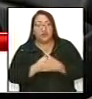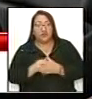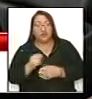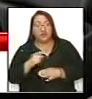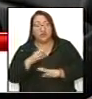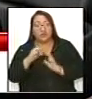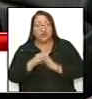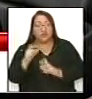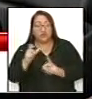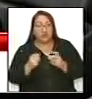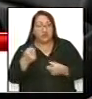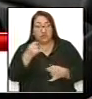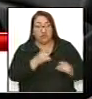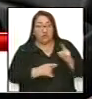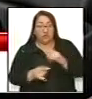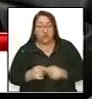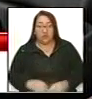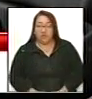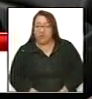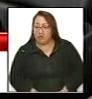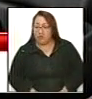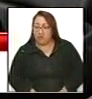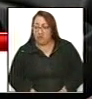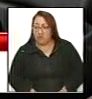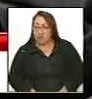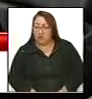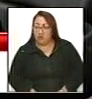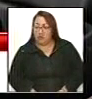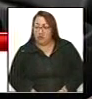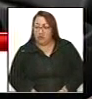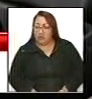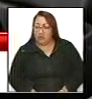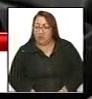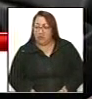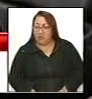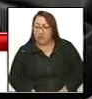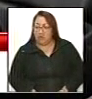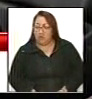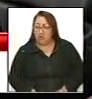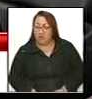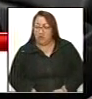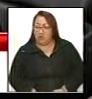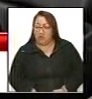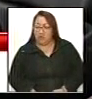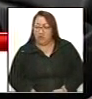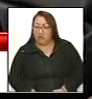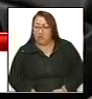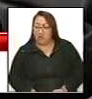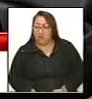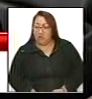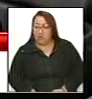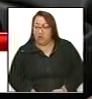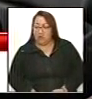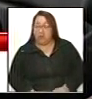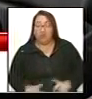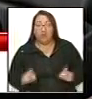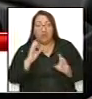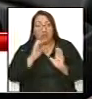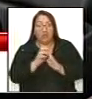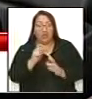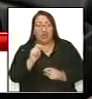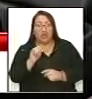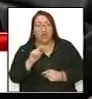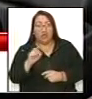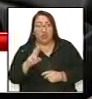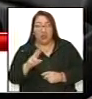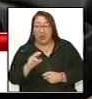al consumidor, también debería implementarse un concilia fácil, pero en el ámbito del derecho de autor. Es decir, por ejemplo, el titular, en vez